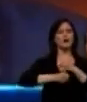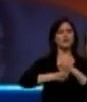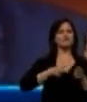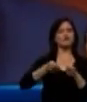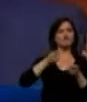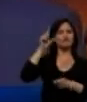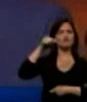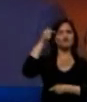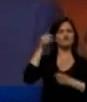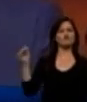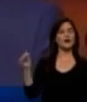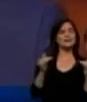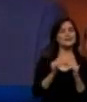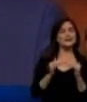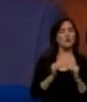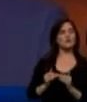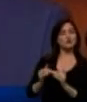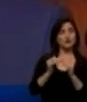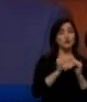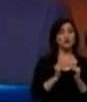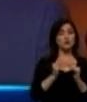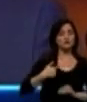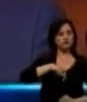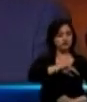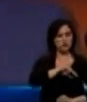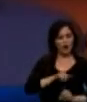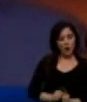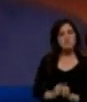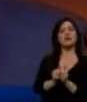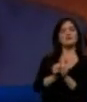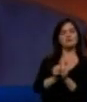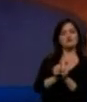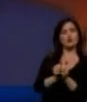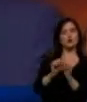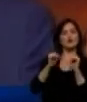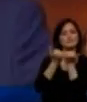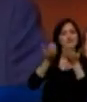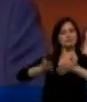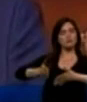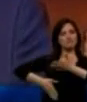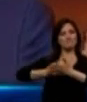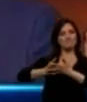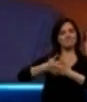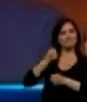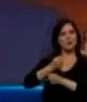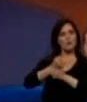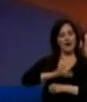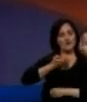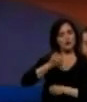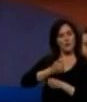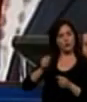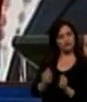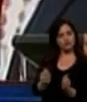es nuestro deber acompañar este tiempo de la patria, siendo ejemplo de ética política y de trabajo en